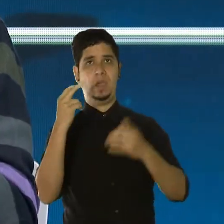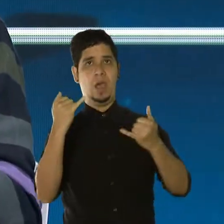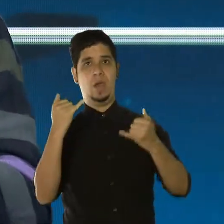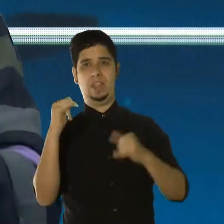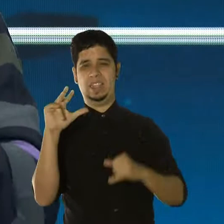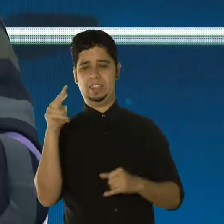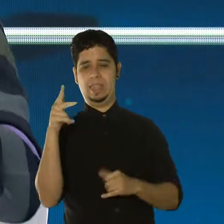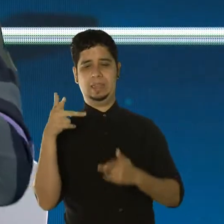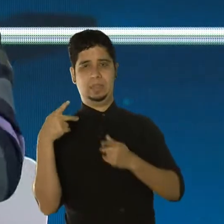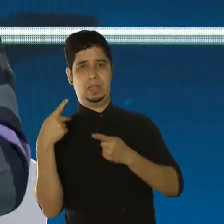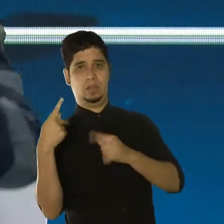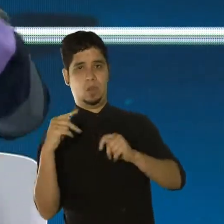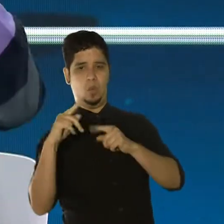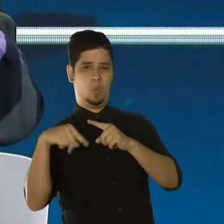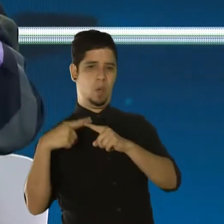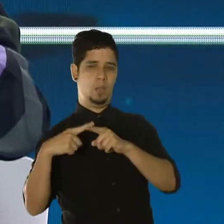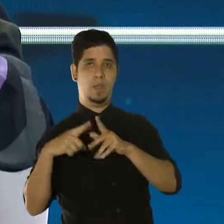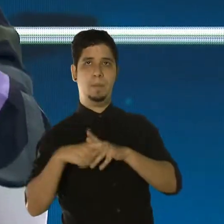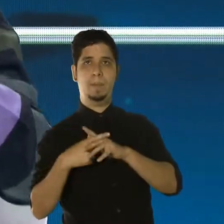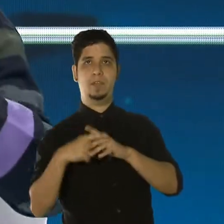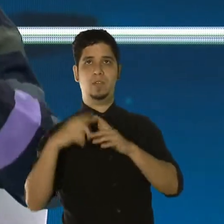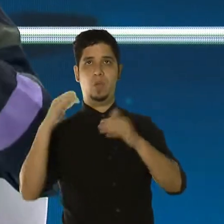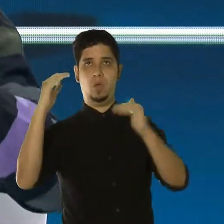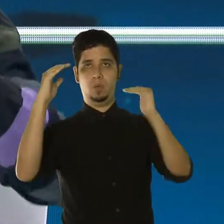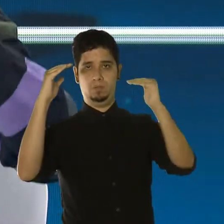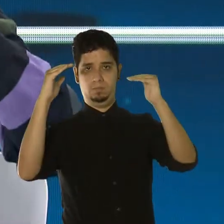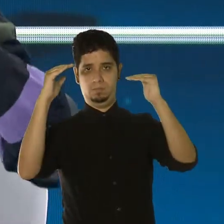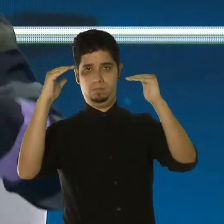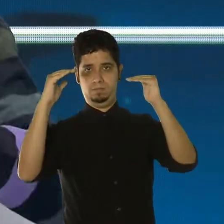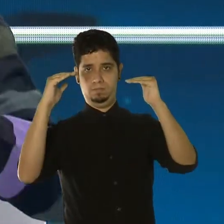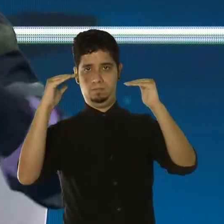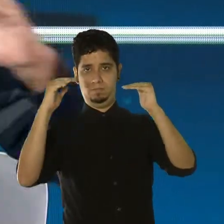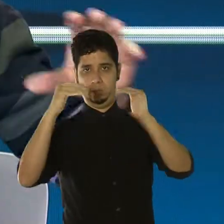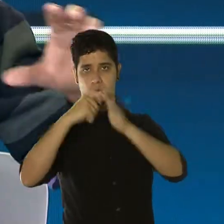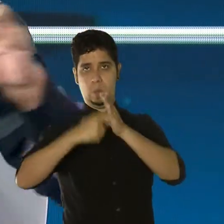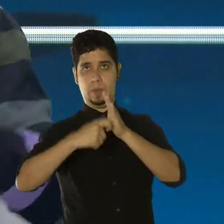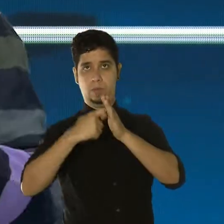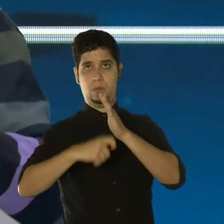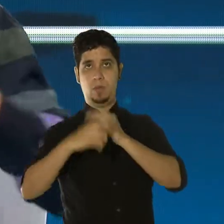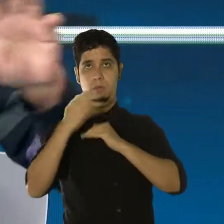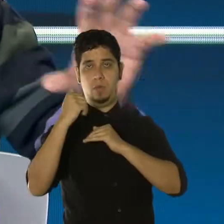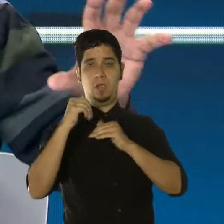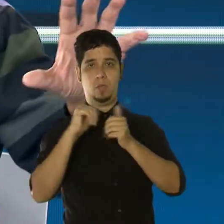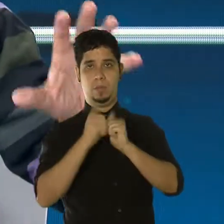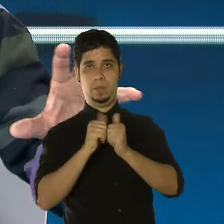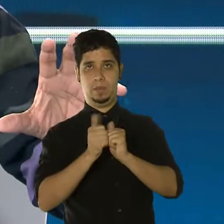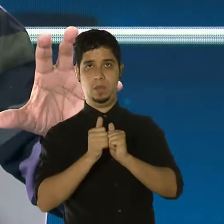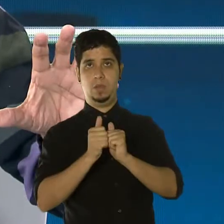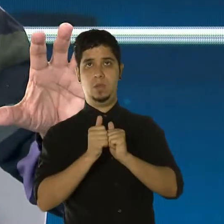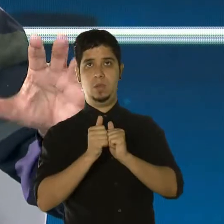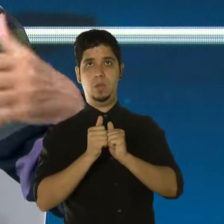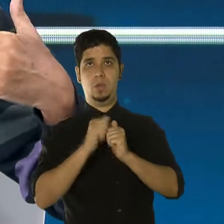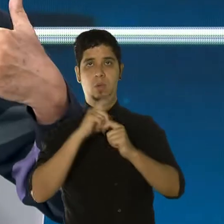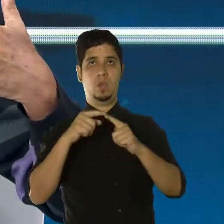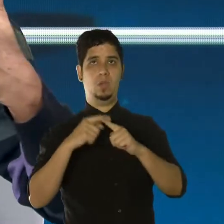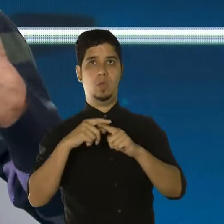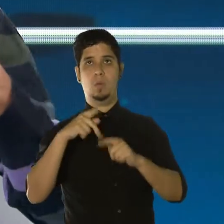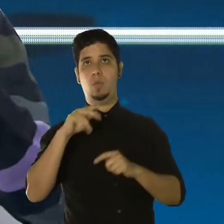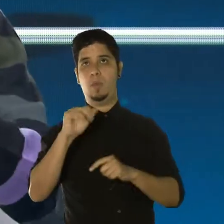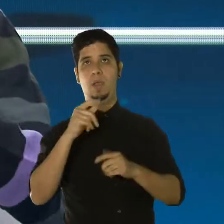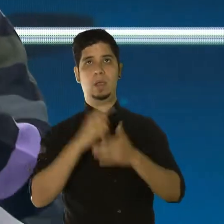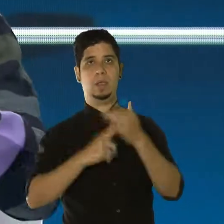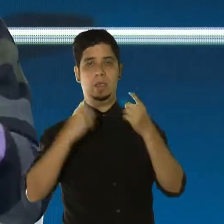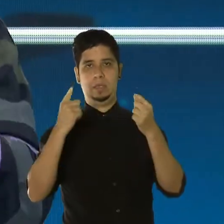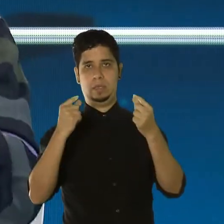tercera. Y cuando empezó a bajar notablemente los precios debido a la competencia, que fue cuando Puma, empezaron